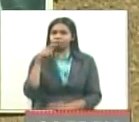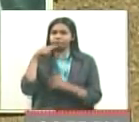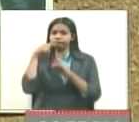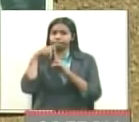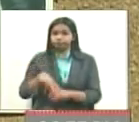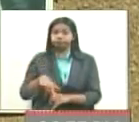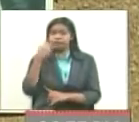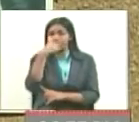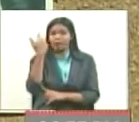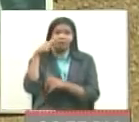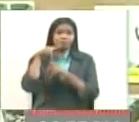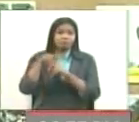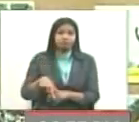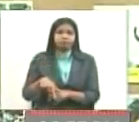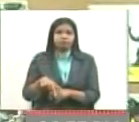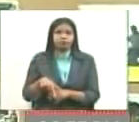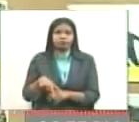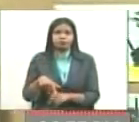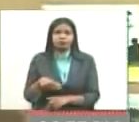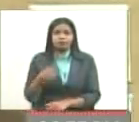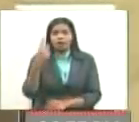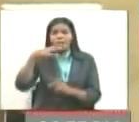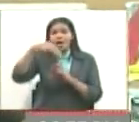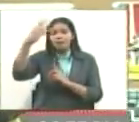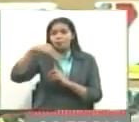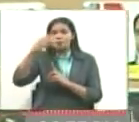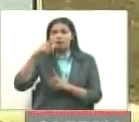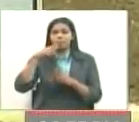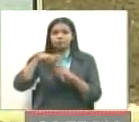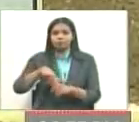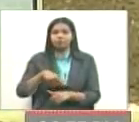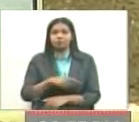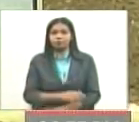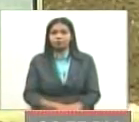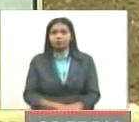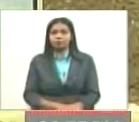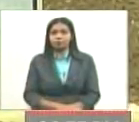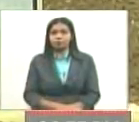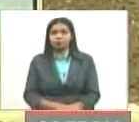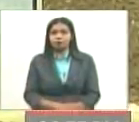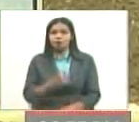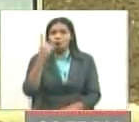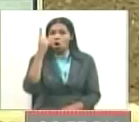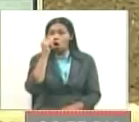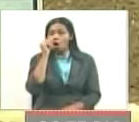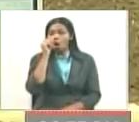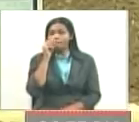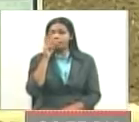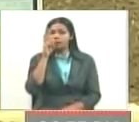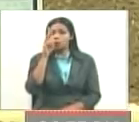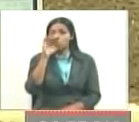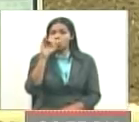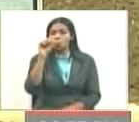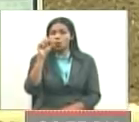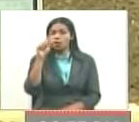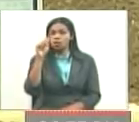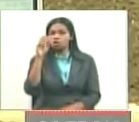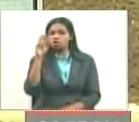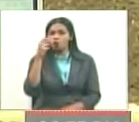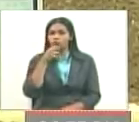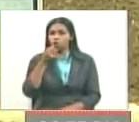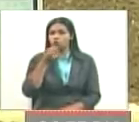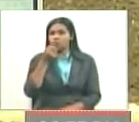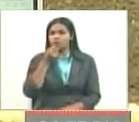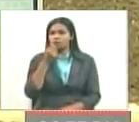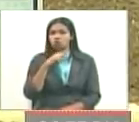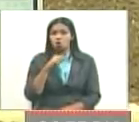en el distribuidor Altamira, pero de derrota. Aquí está uno, ¿eh? Winston Flores, declarando también aquí. No, y los tenemos sometidos por la